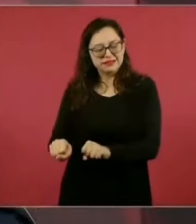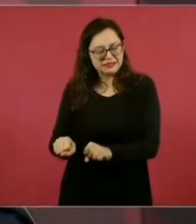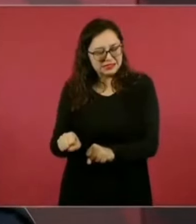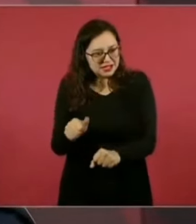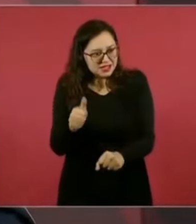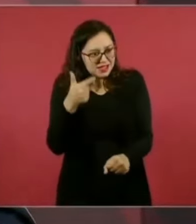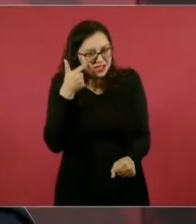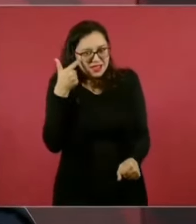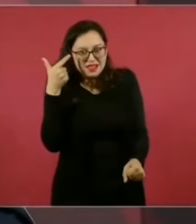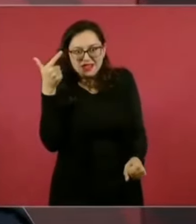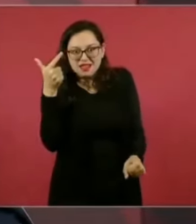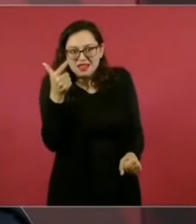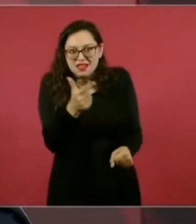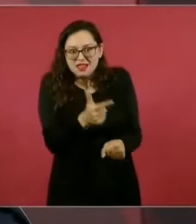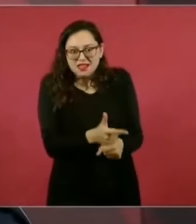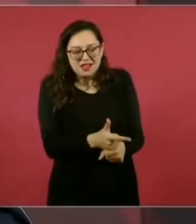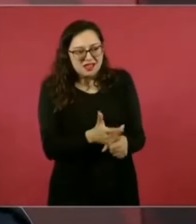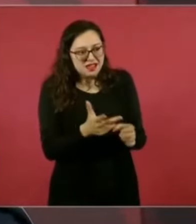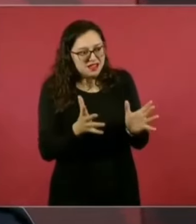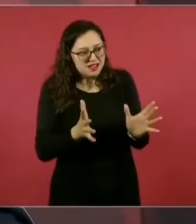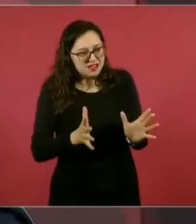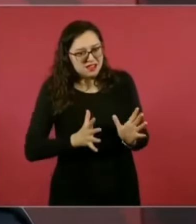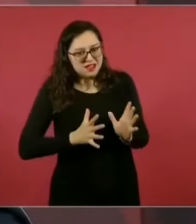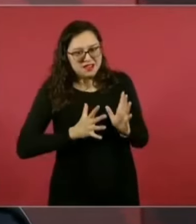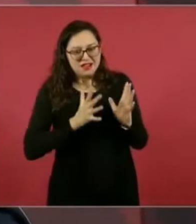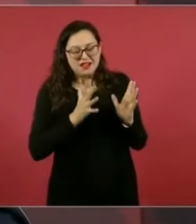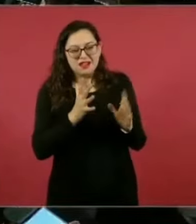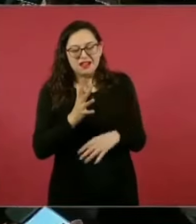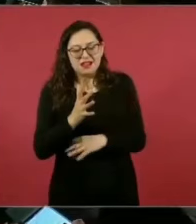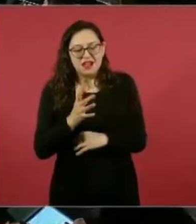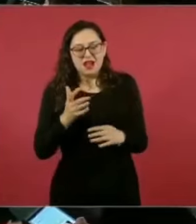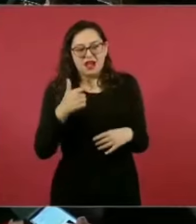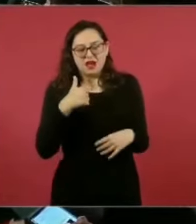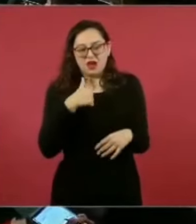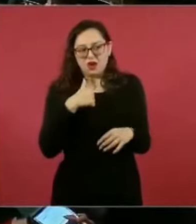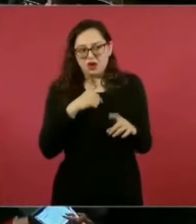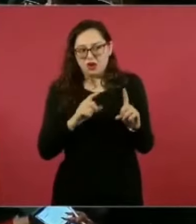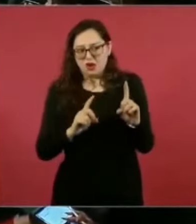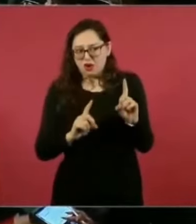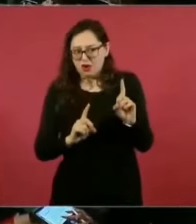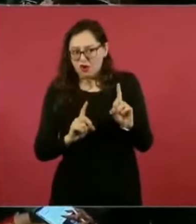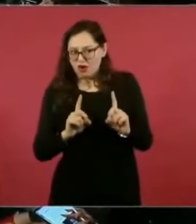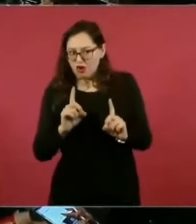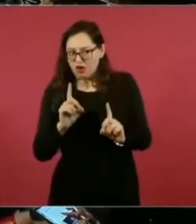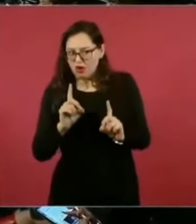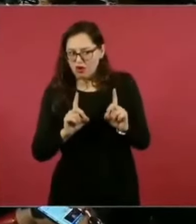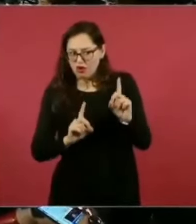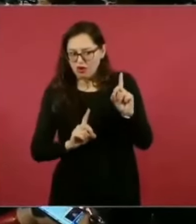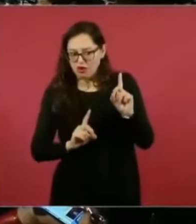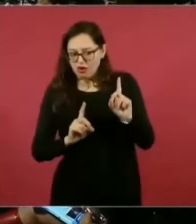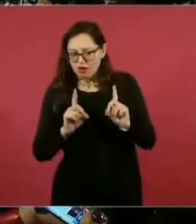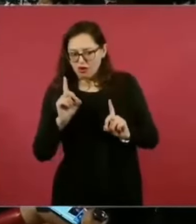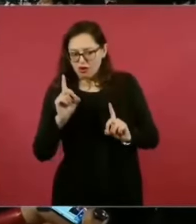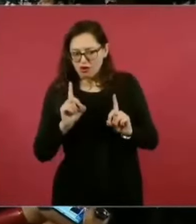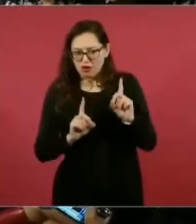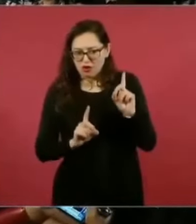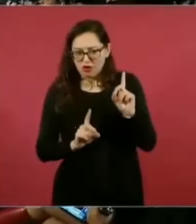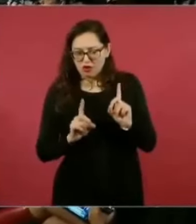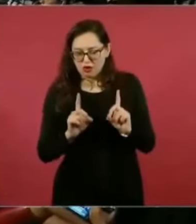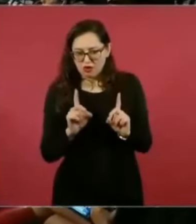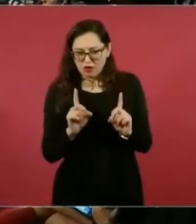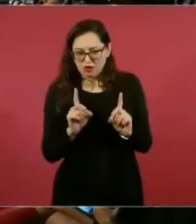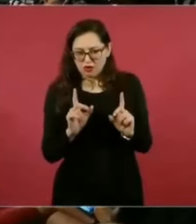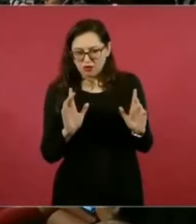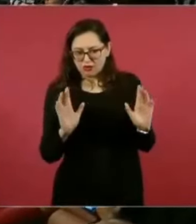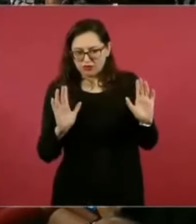Yo me pregunto si la intervención del